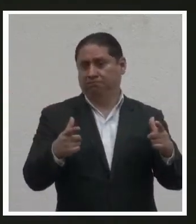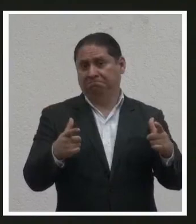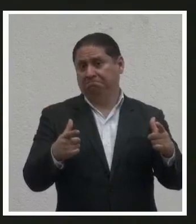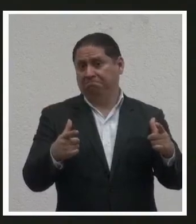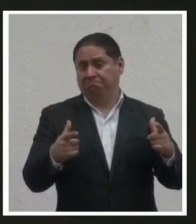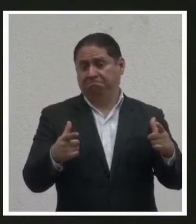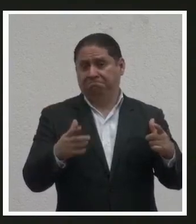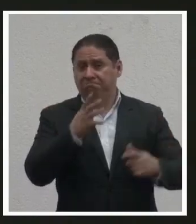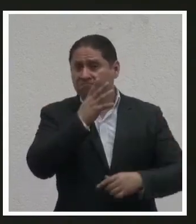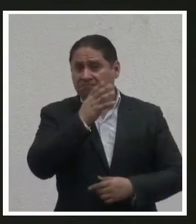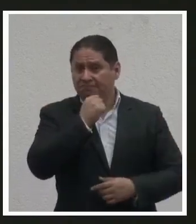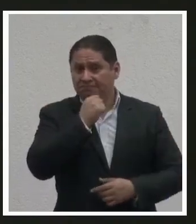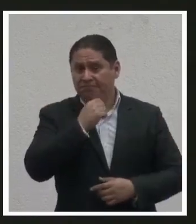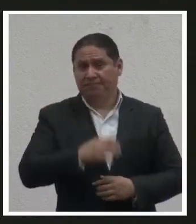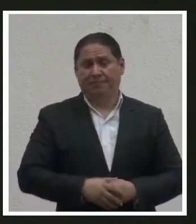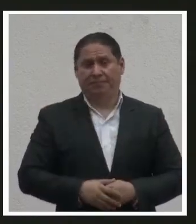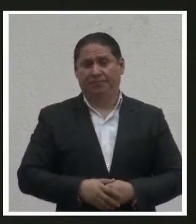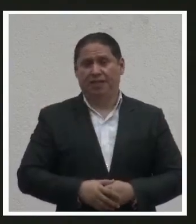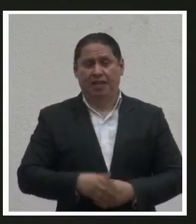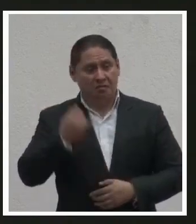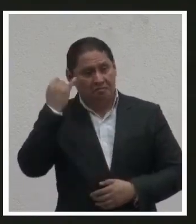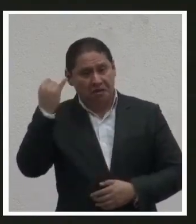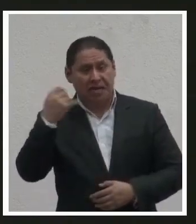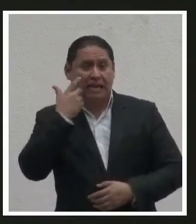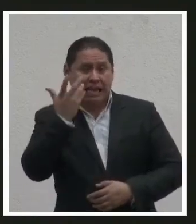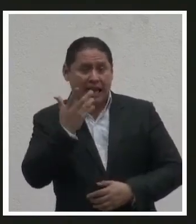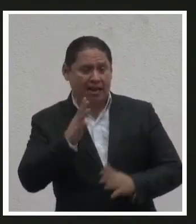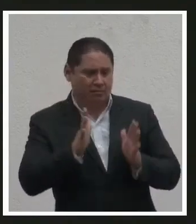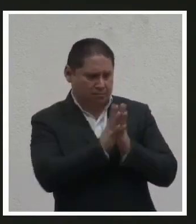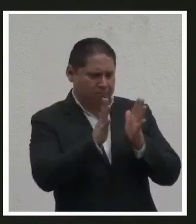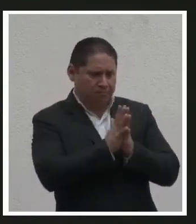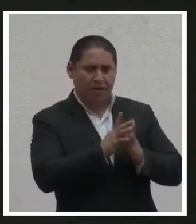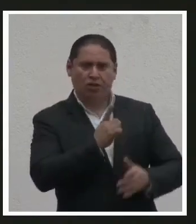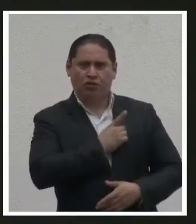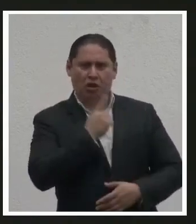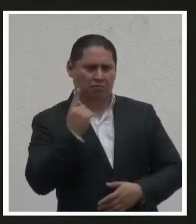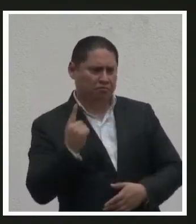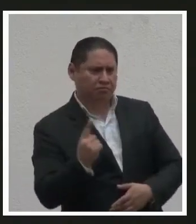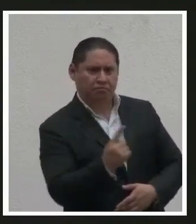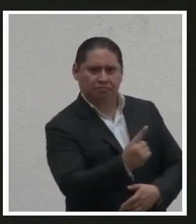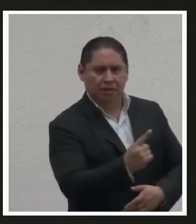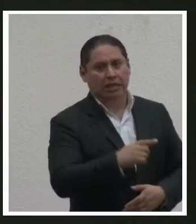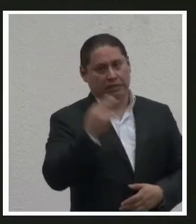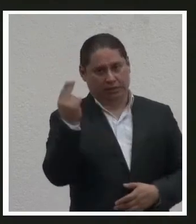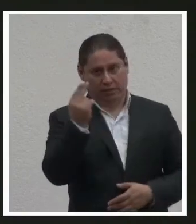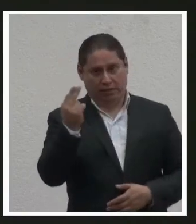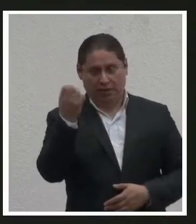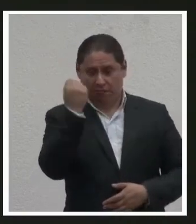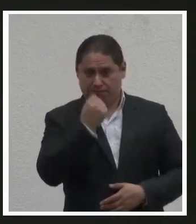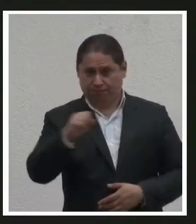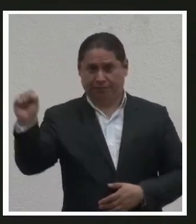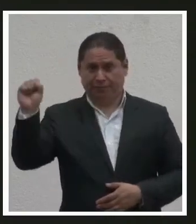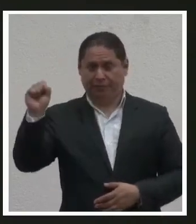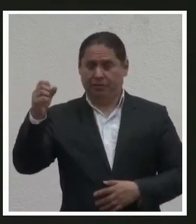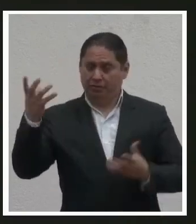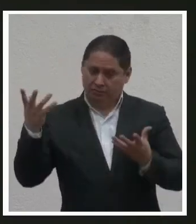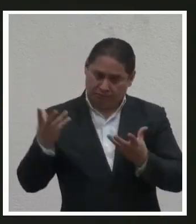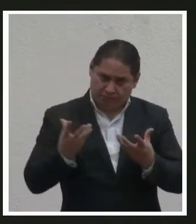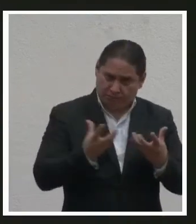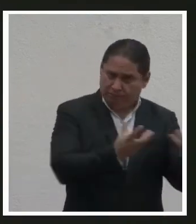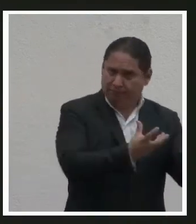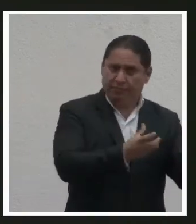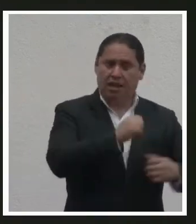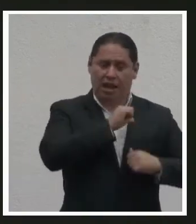intentando combatirlos por sí solos o sin la asesoría de los expertos o las autoridades